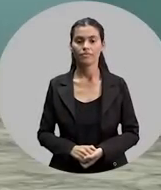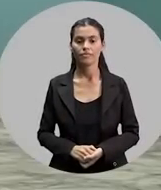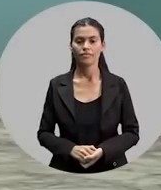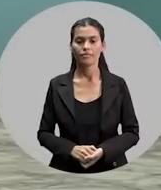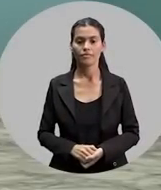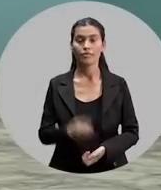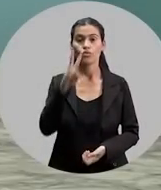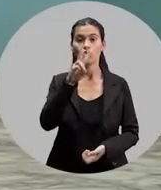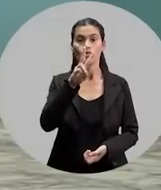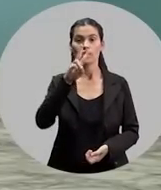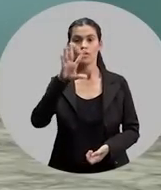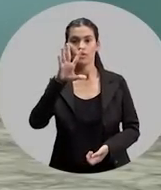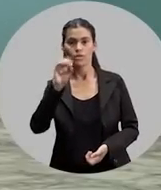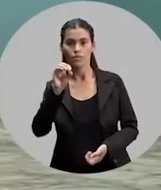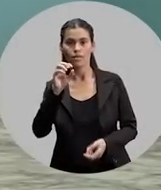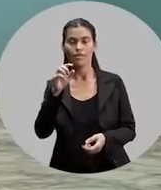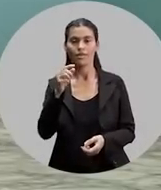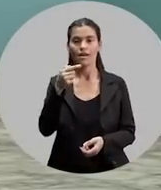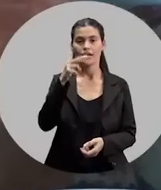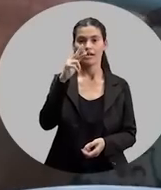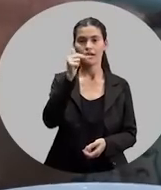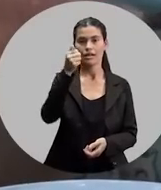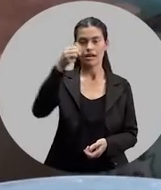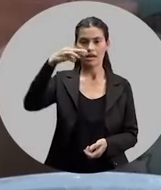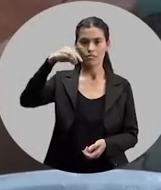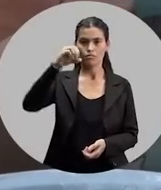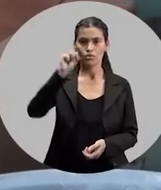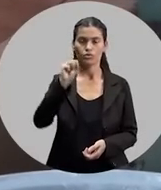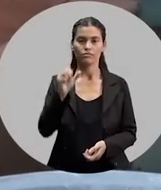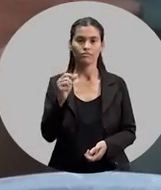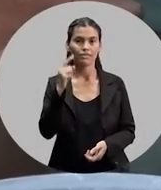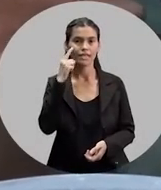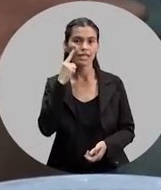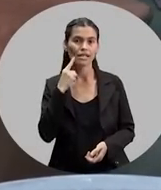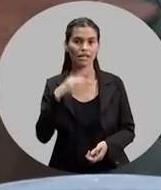250 gramos de harina de maíz.